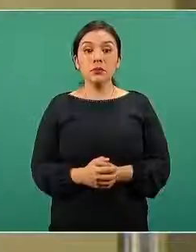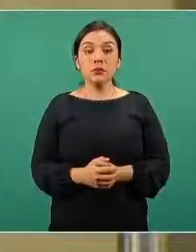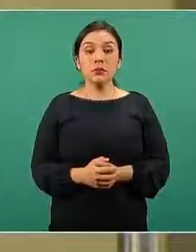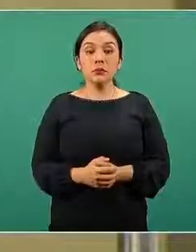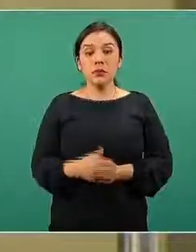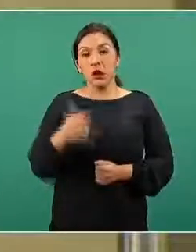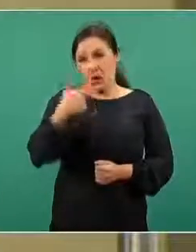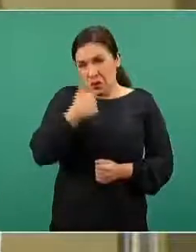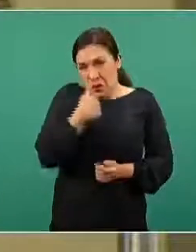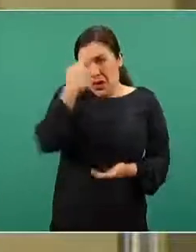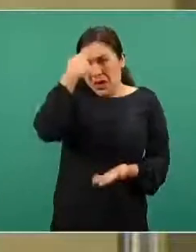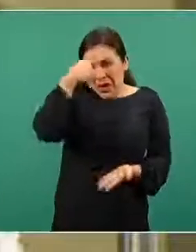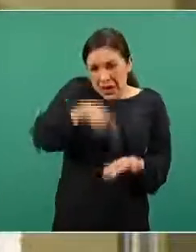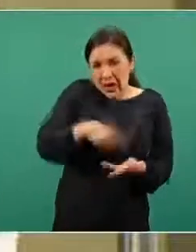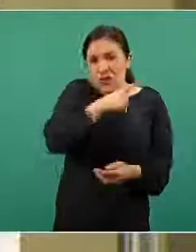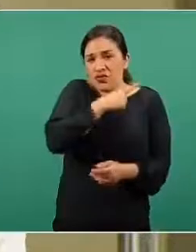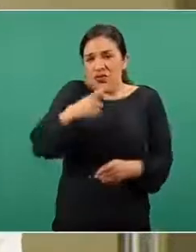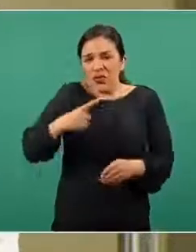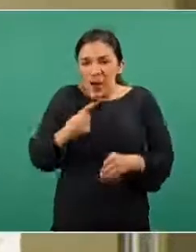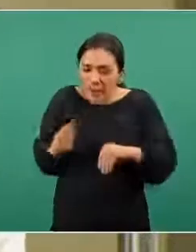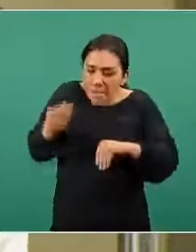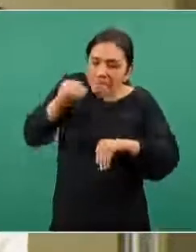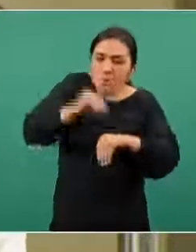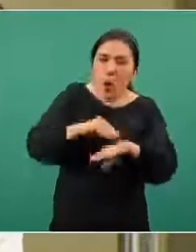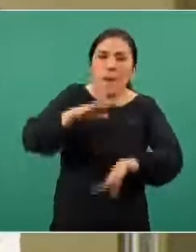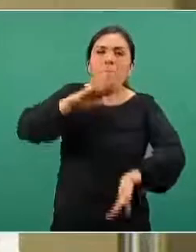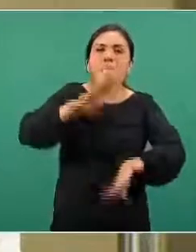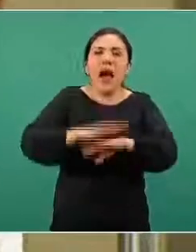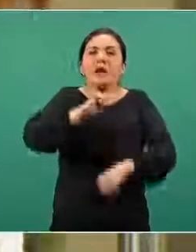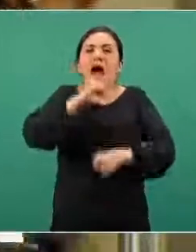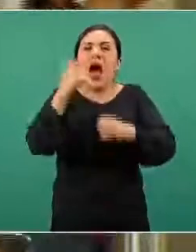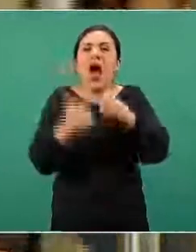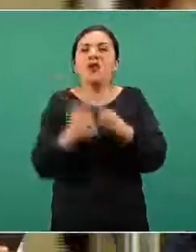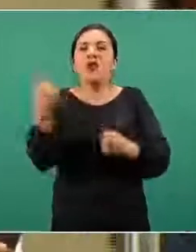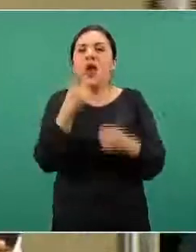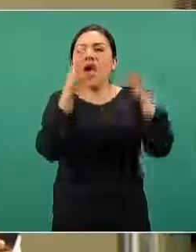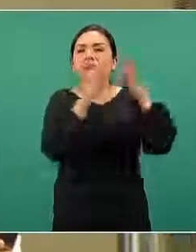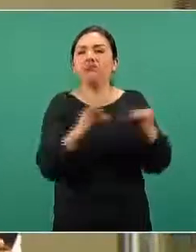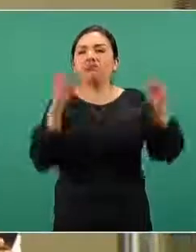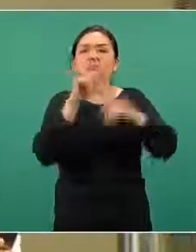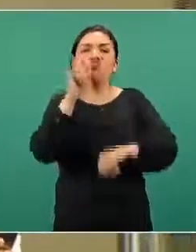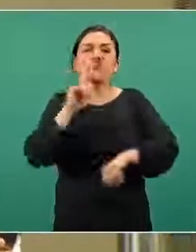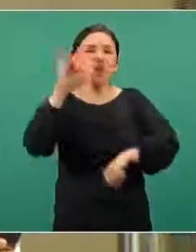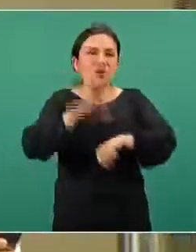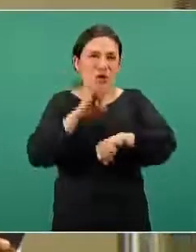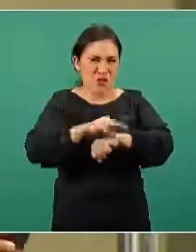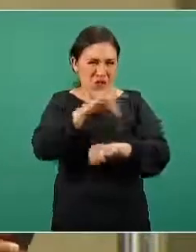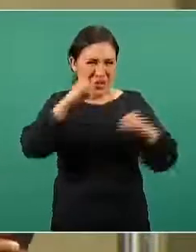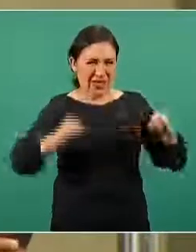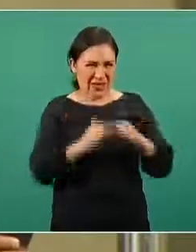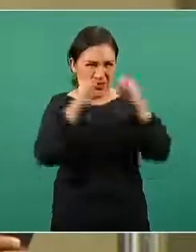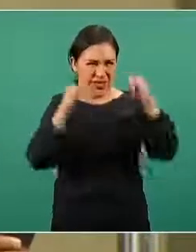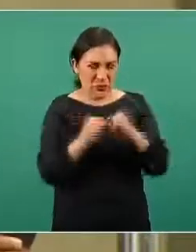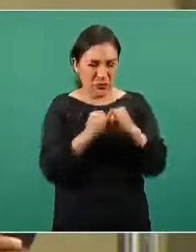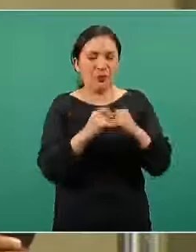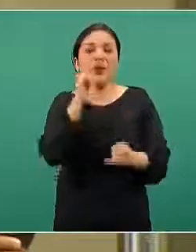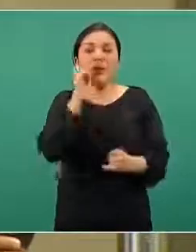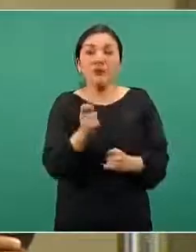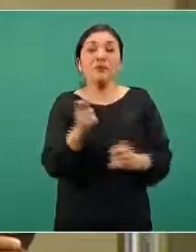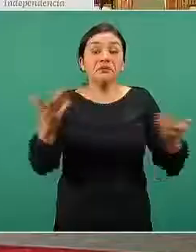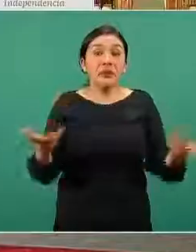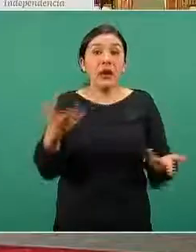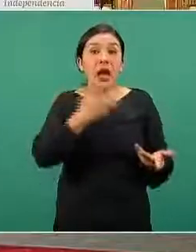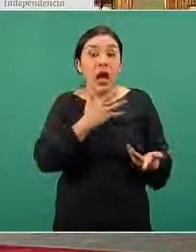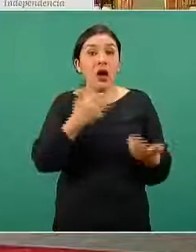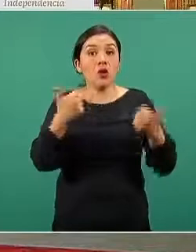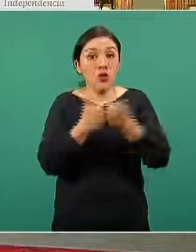que yo creo que hay que añadir algo más a lo que dijo la doctora del Instituto de Salud Pública, y es que ha habido